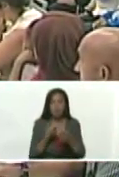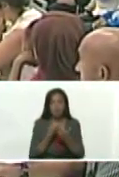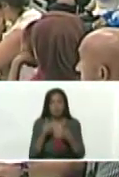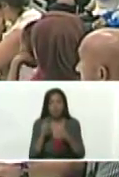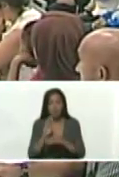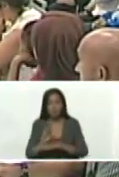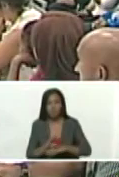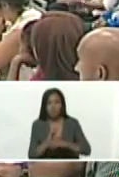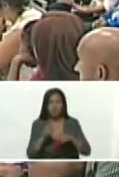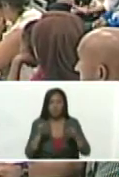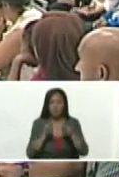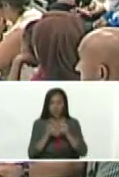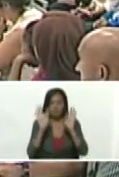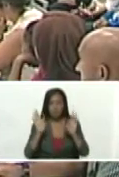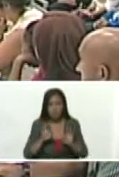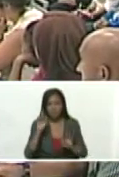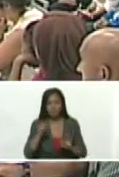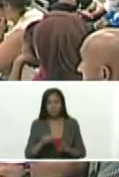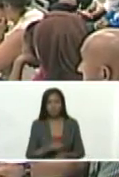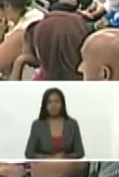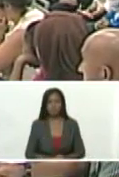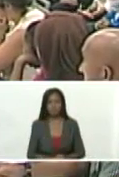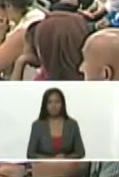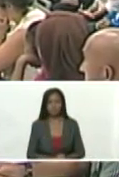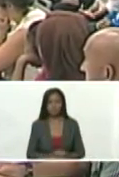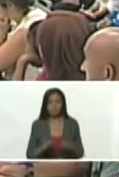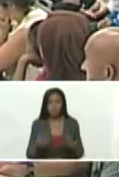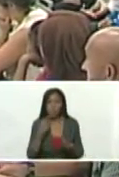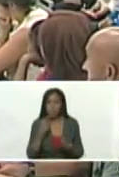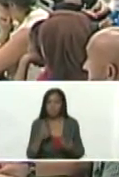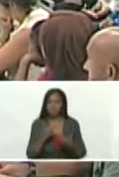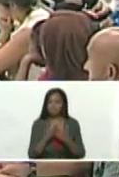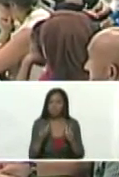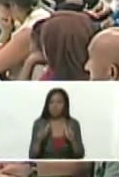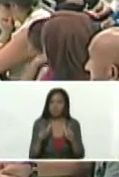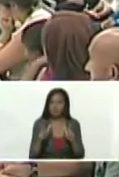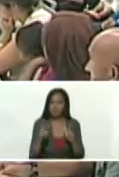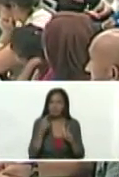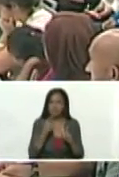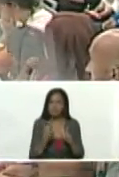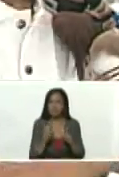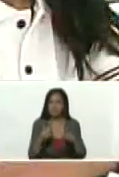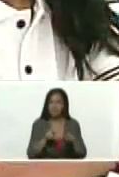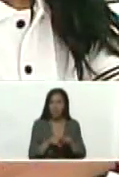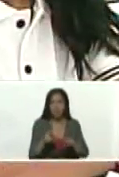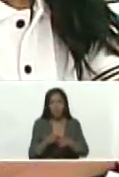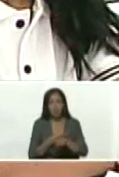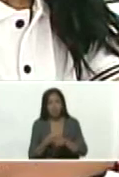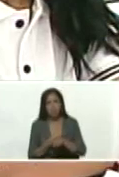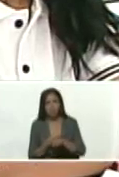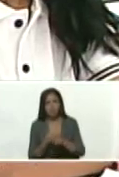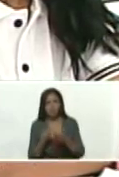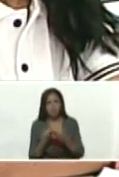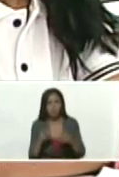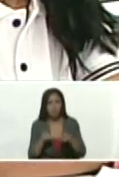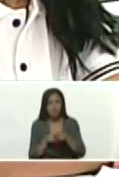cuidar de todos. Cuando dice liberal, dice un gobierno para la